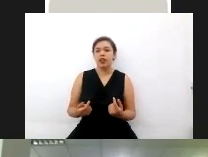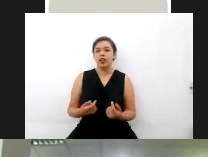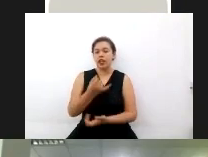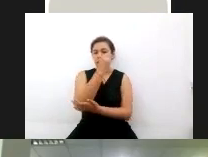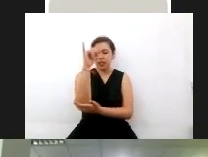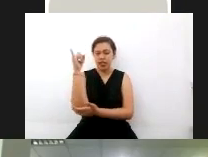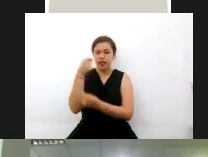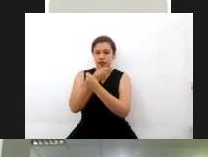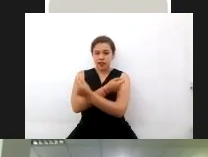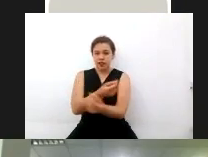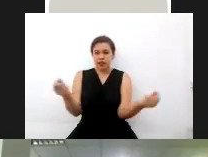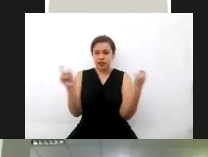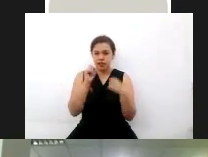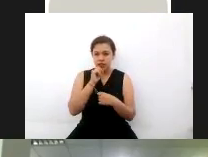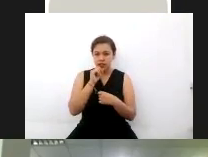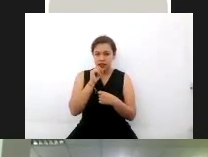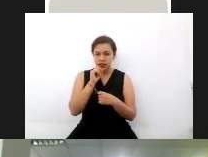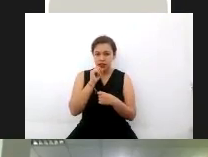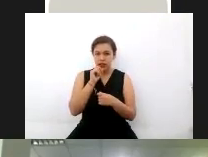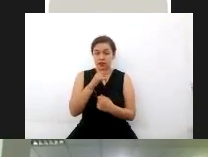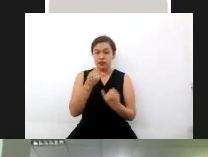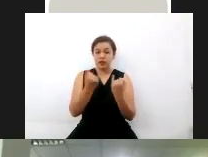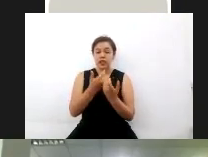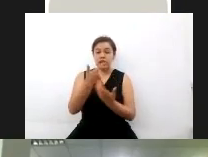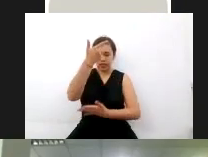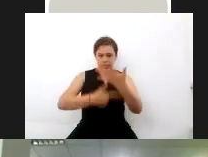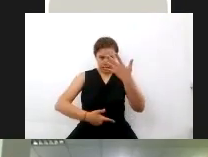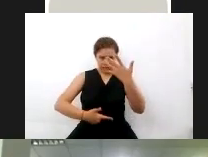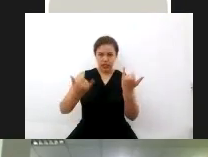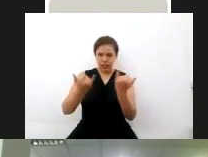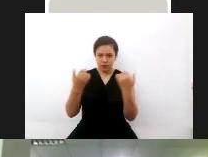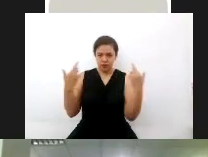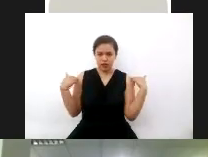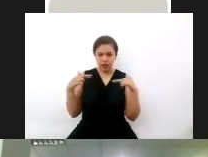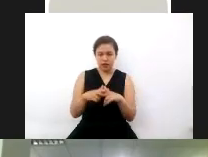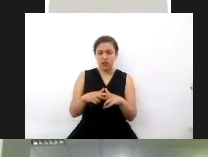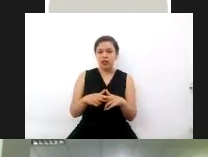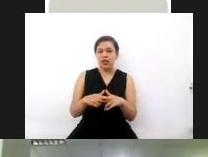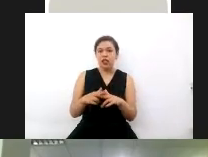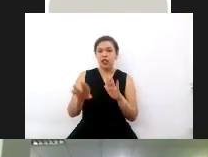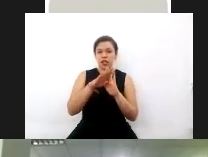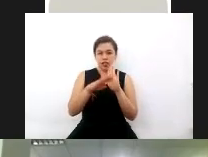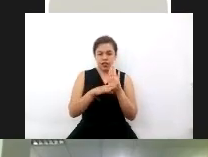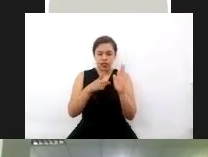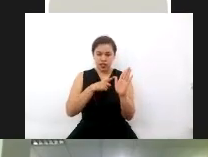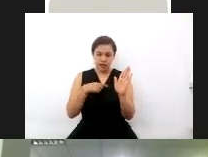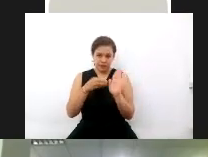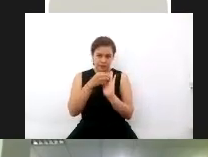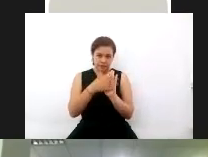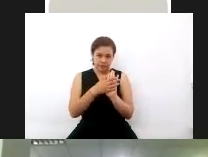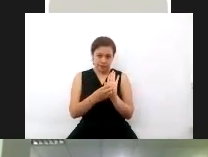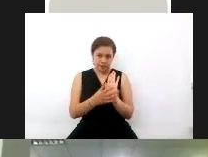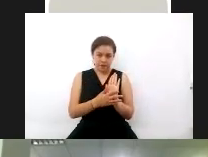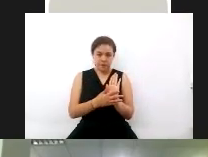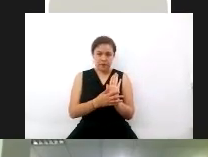deben de también estar en esta lista y debe incluir los siguientes elementos. Hay que establecer